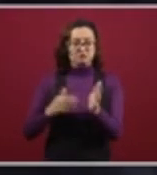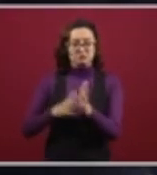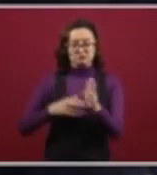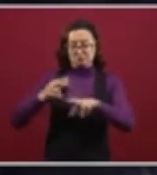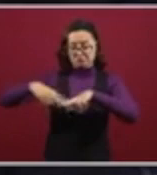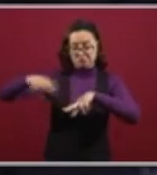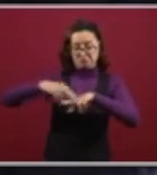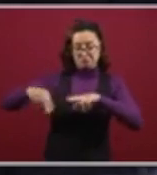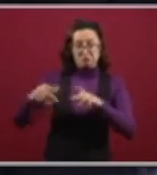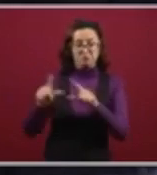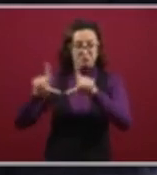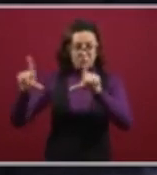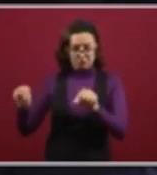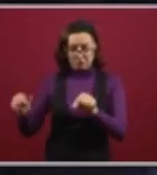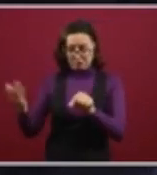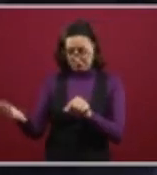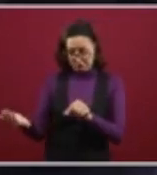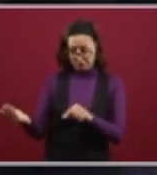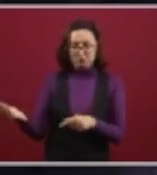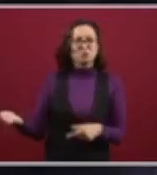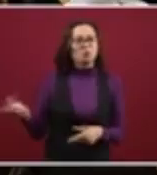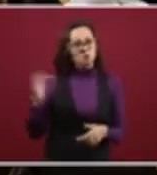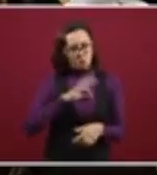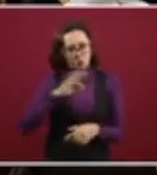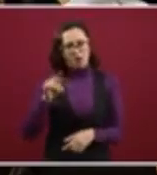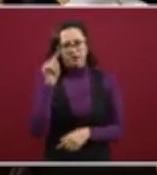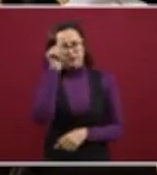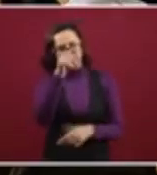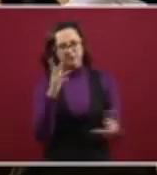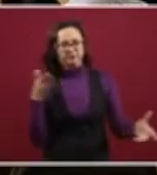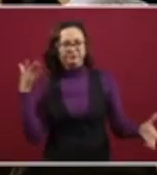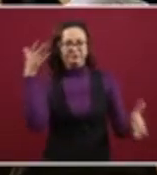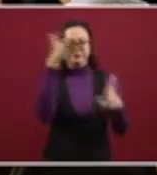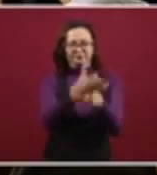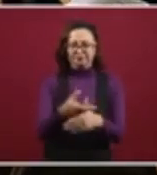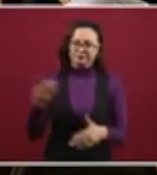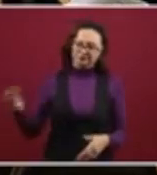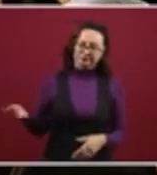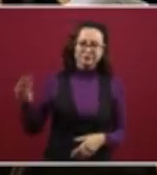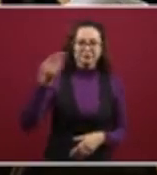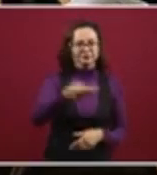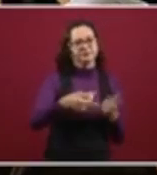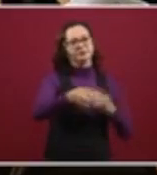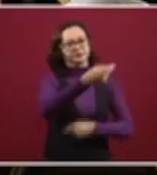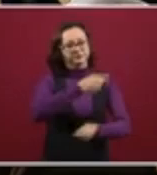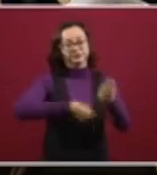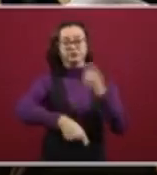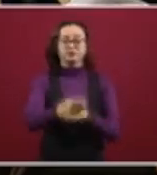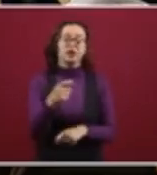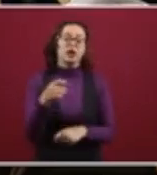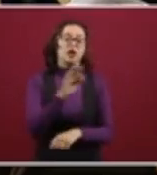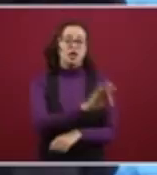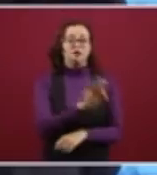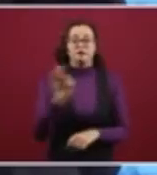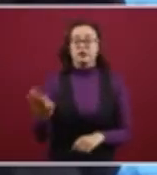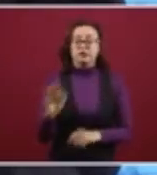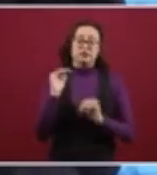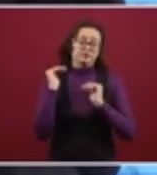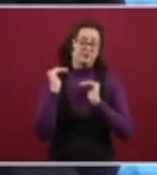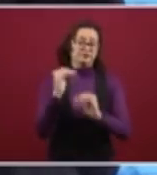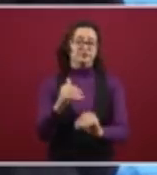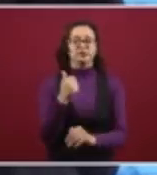donde contamos físicamente con este producto hasta el 6 de agosto. Esta no es una fecha